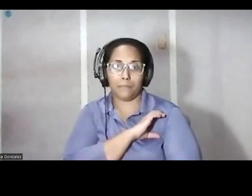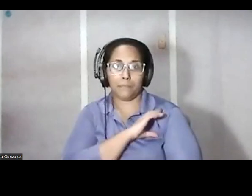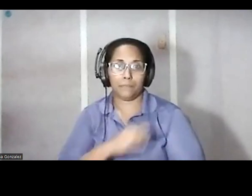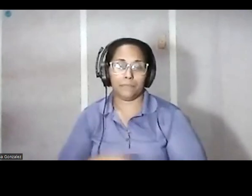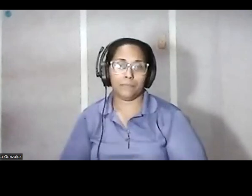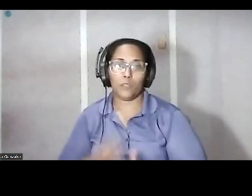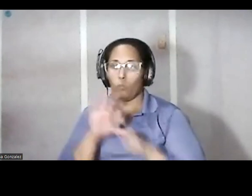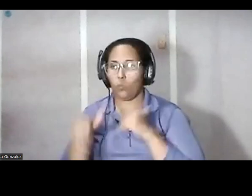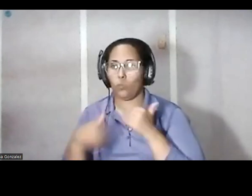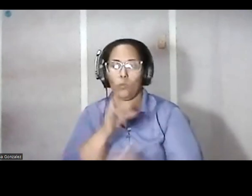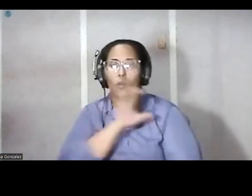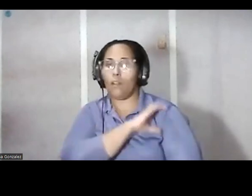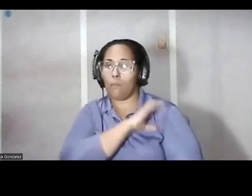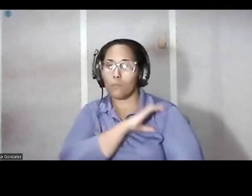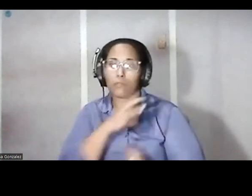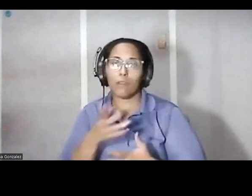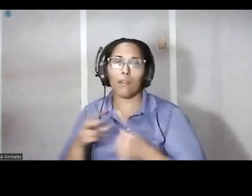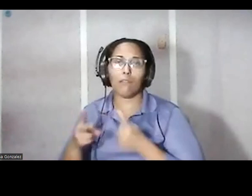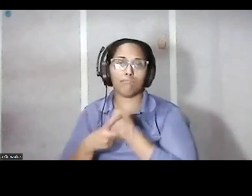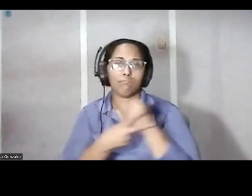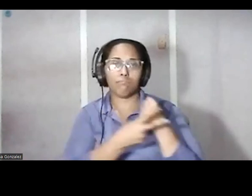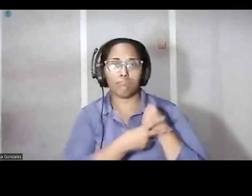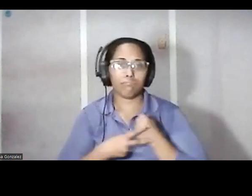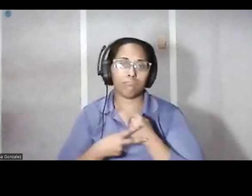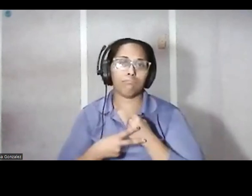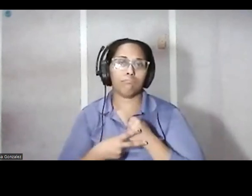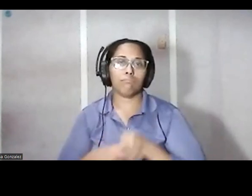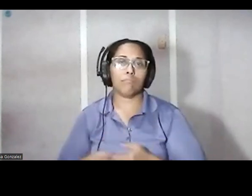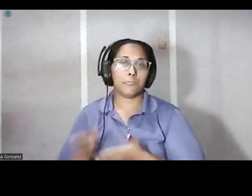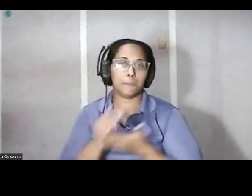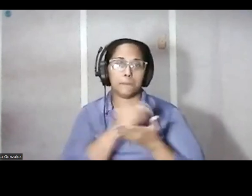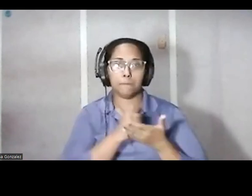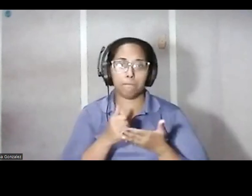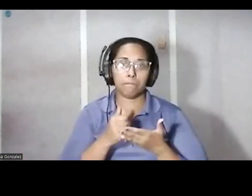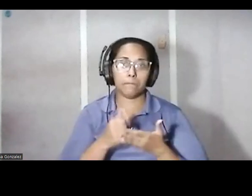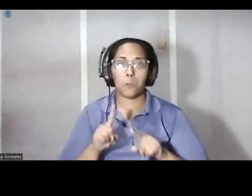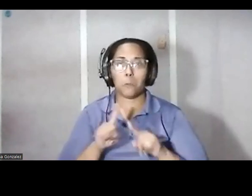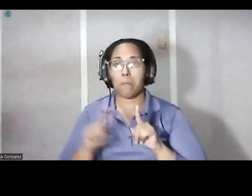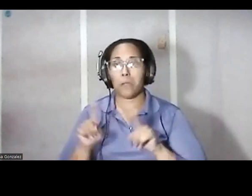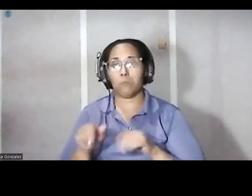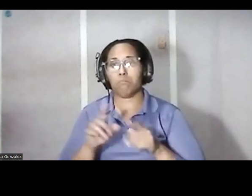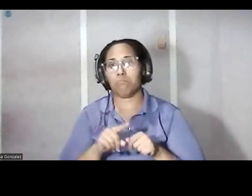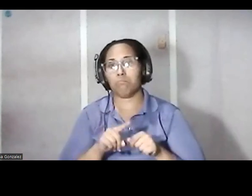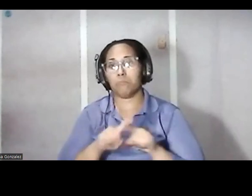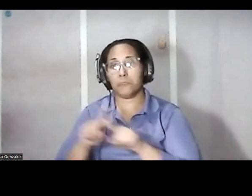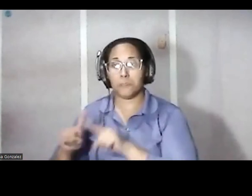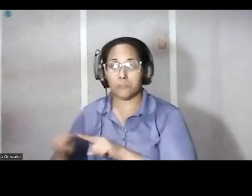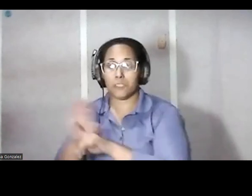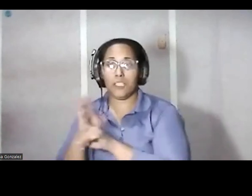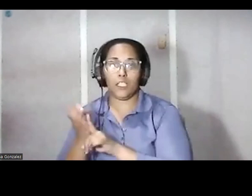todo lo que la policía pudo recopilar, ¿no? Pero en casi todos esos otros casos, pues